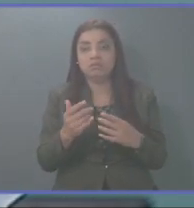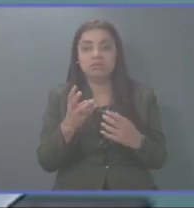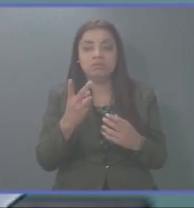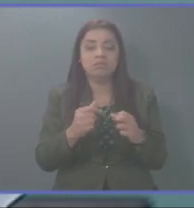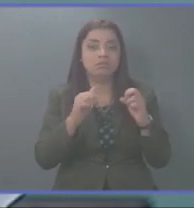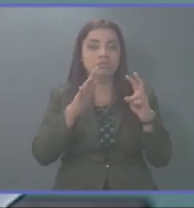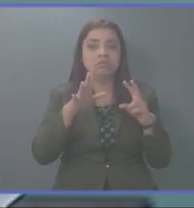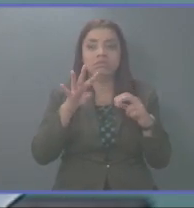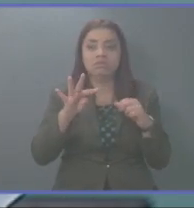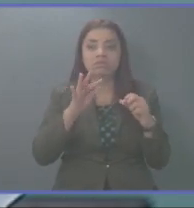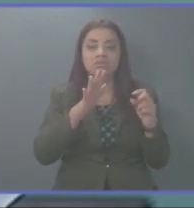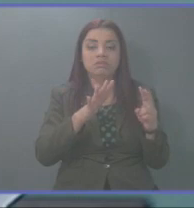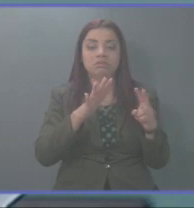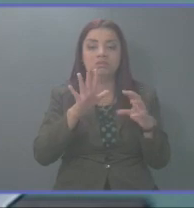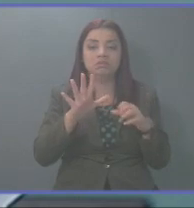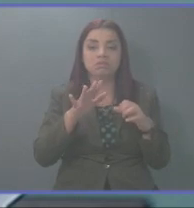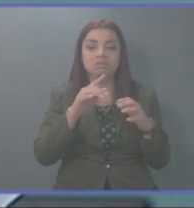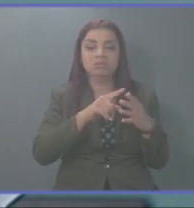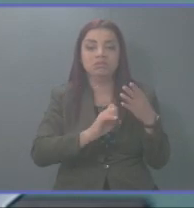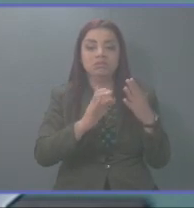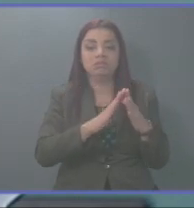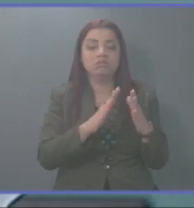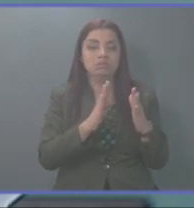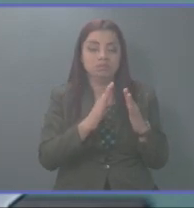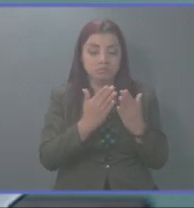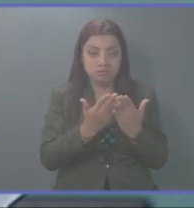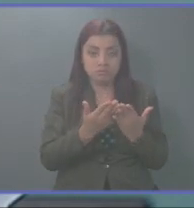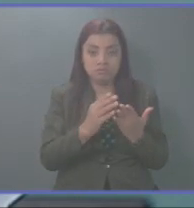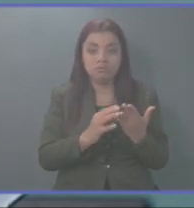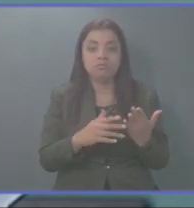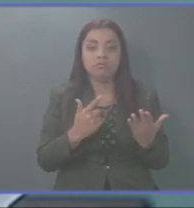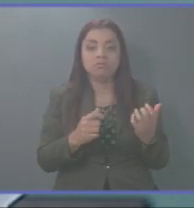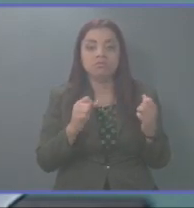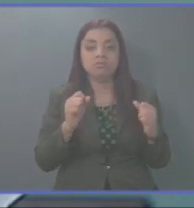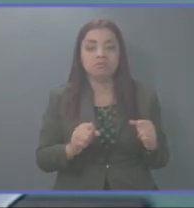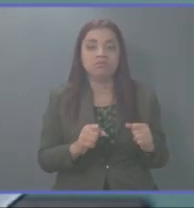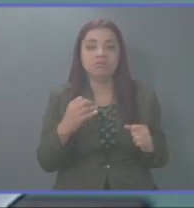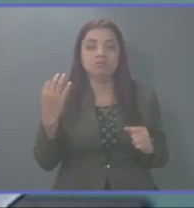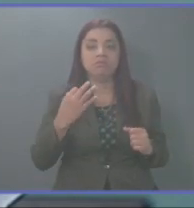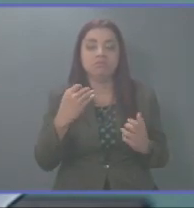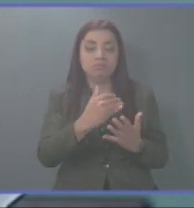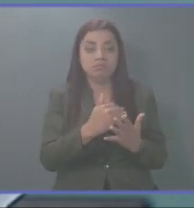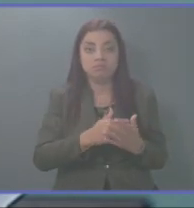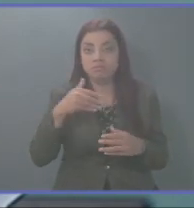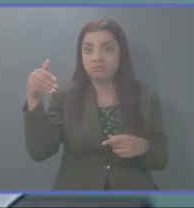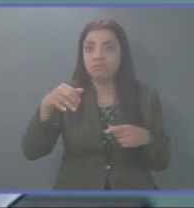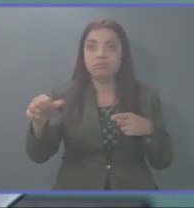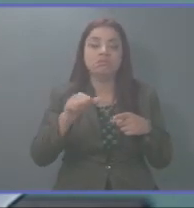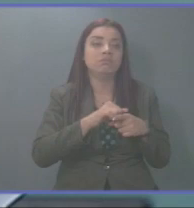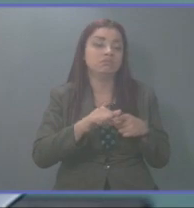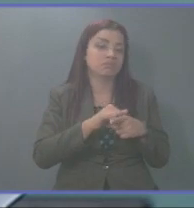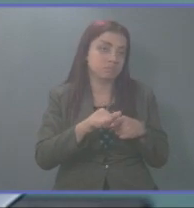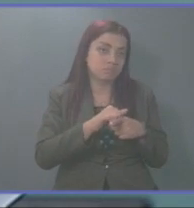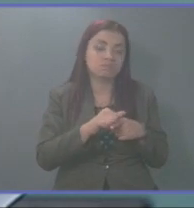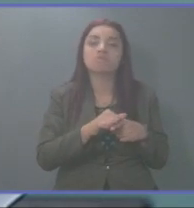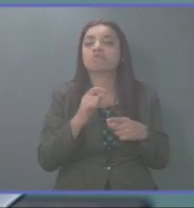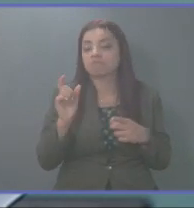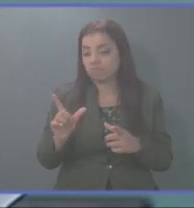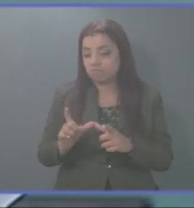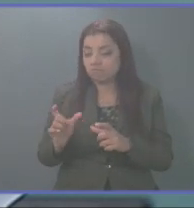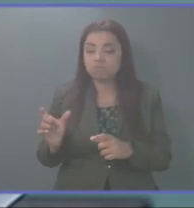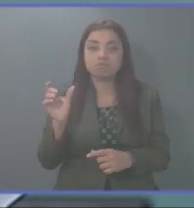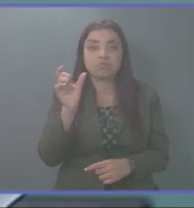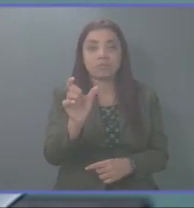74 y 75 de la Constitución de la República, siendo aplicables los requisitos de capacitación y acreditación que determina el